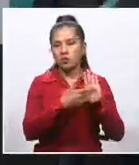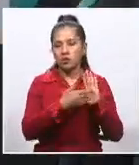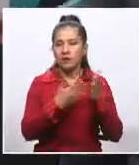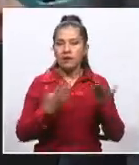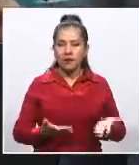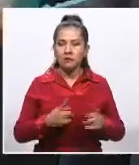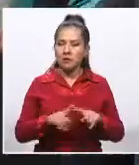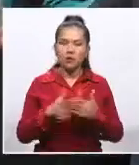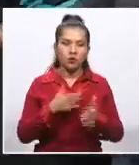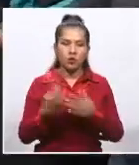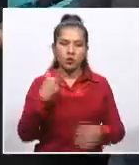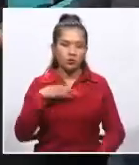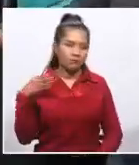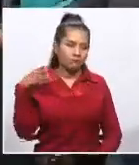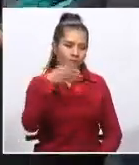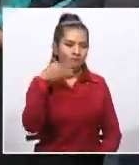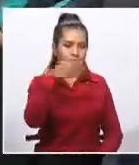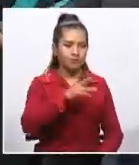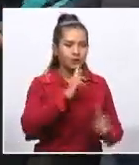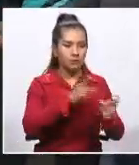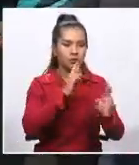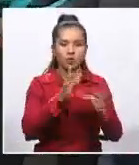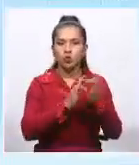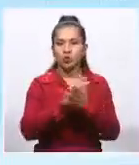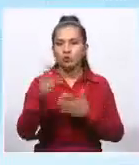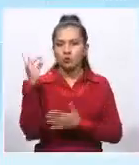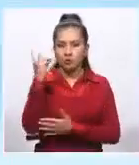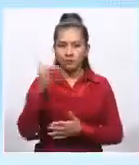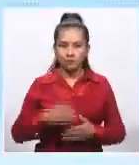continuará asistiendo ante la justicia boliviana.